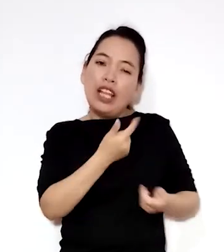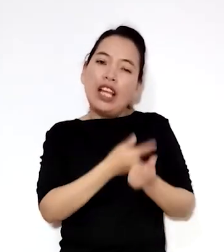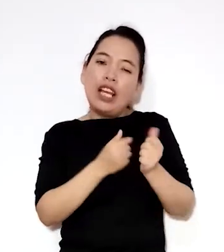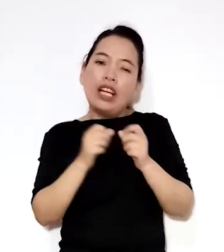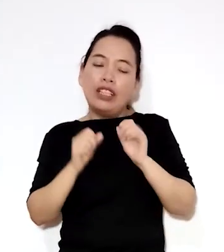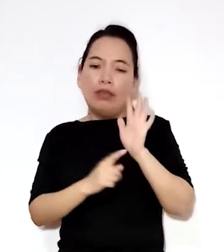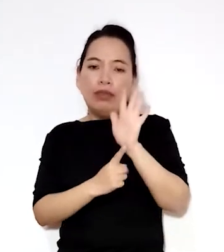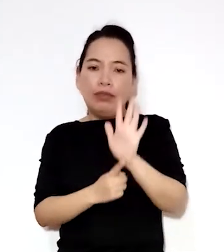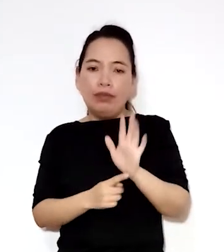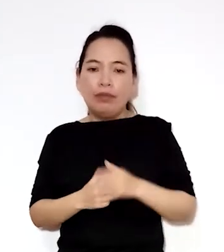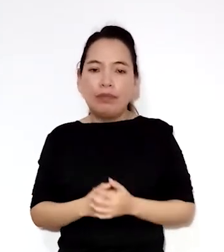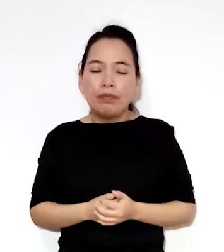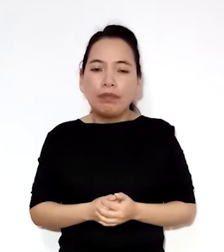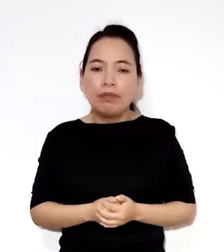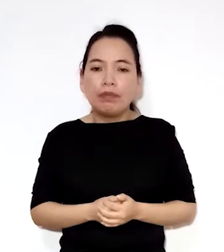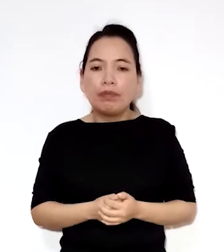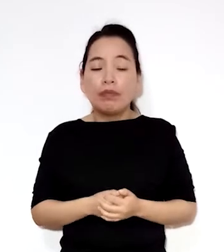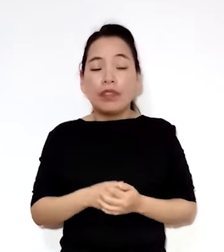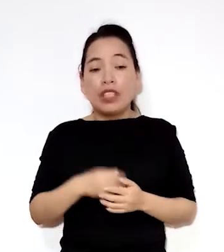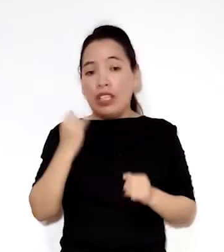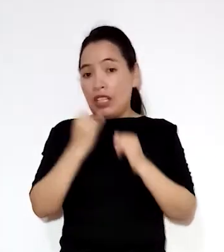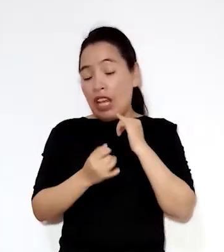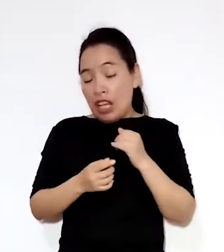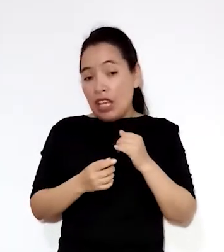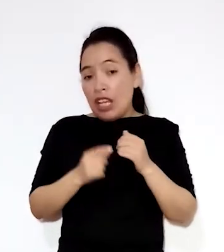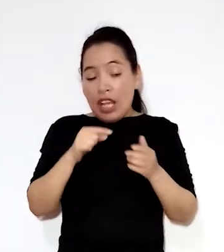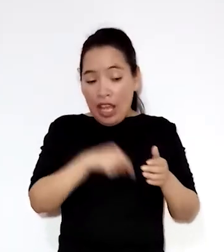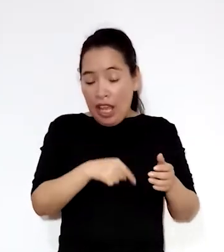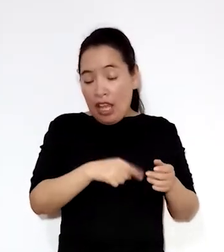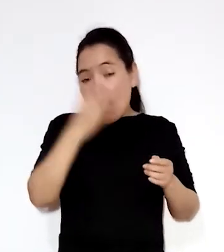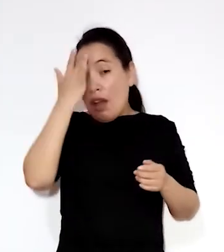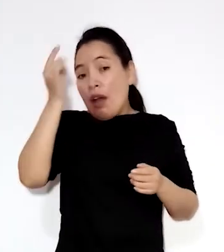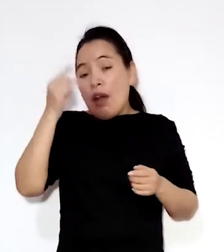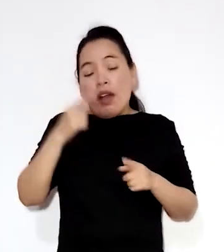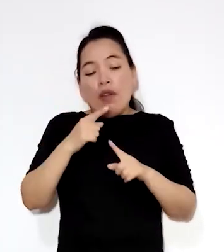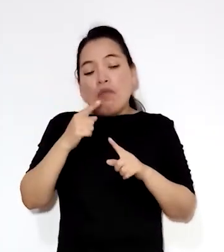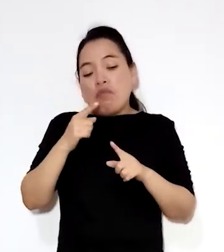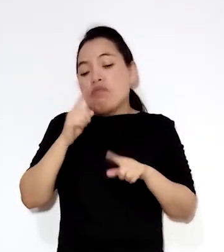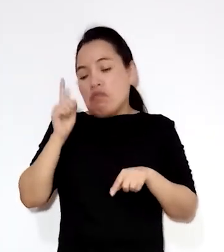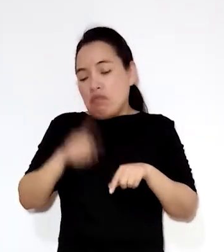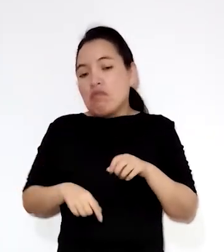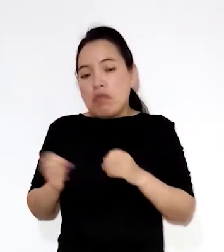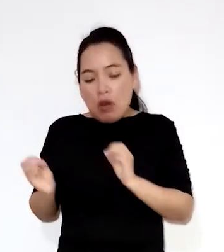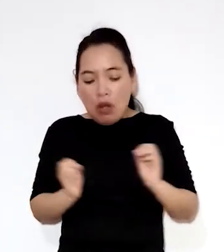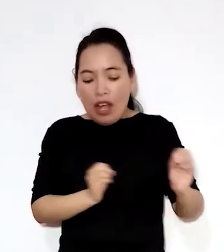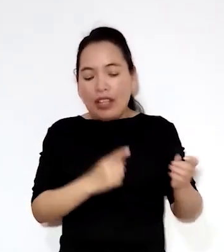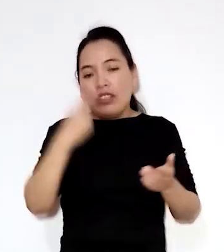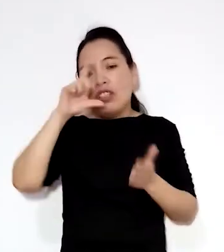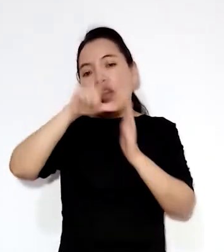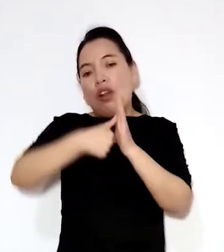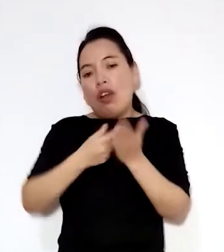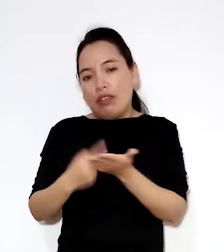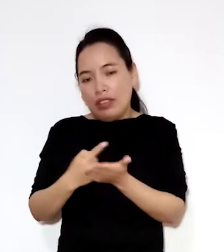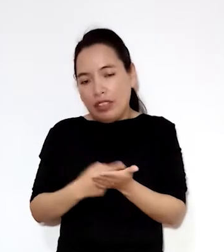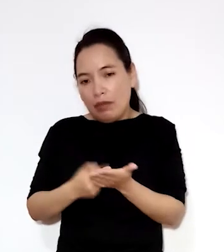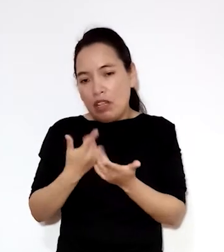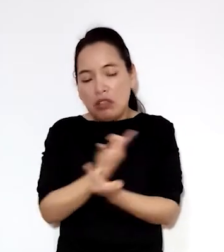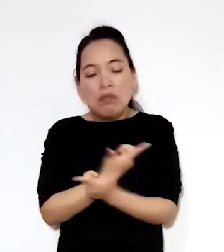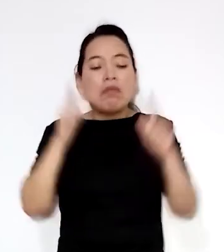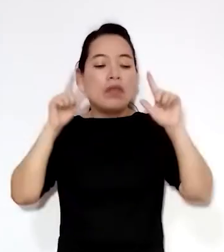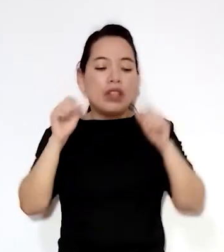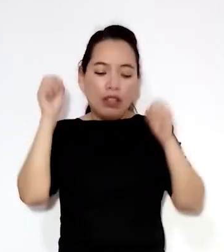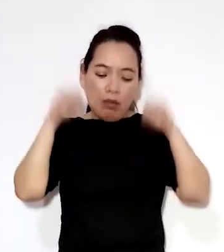presentación. Y esto nos va a ayudar a organizar el debate posteriormente. Así es que, por favor, siéntanse en libertad